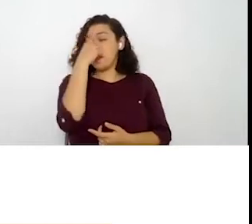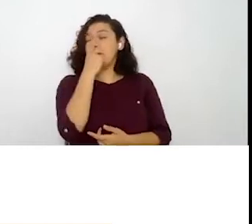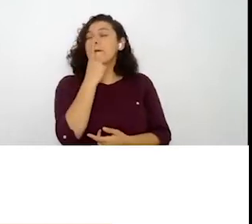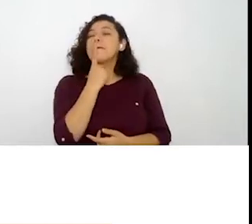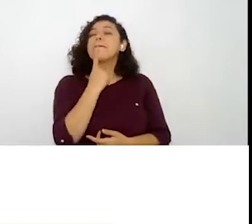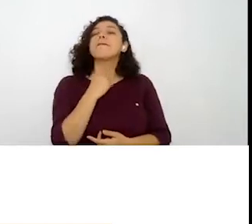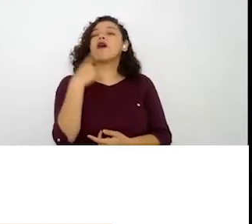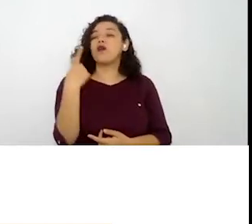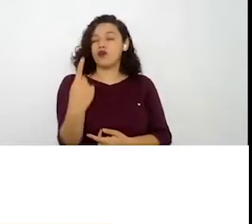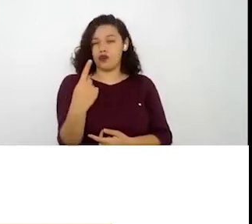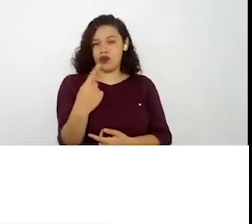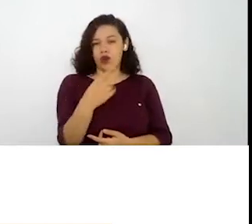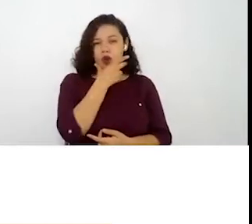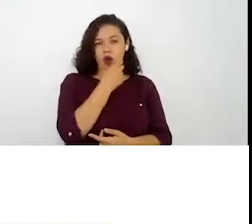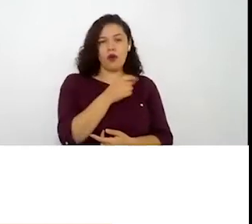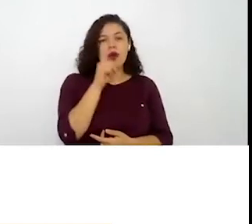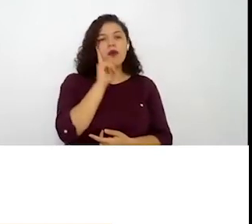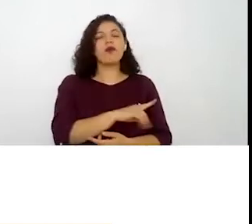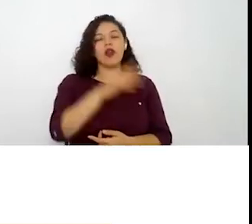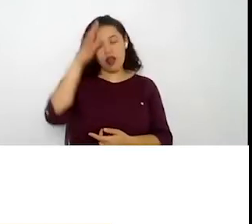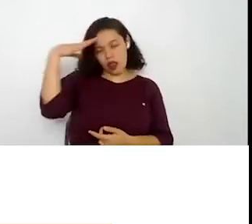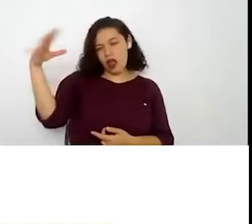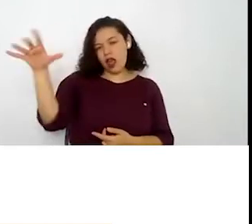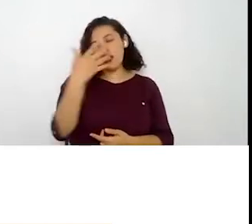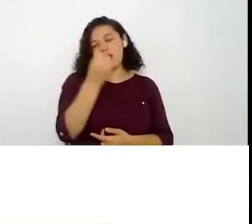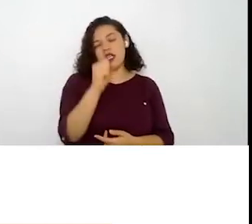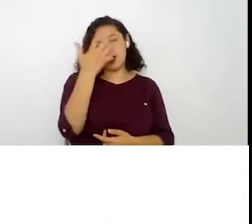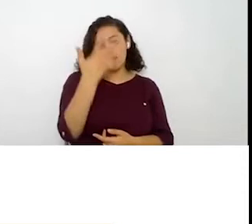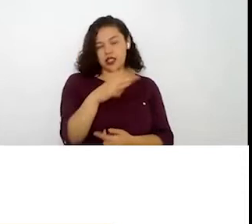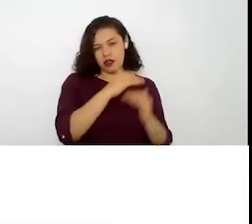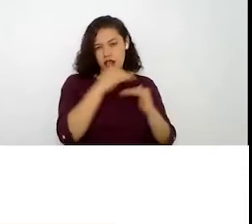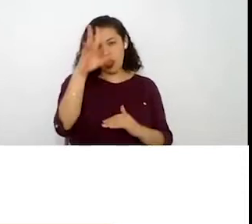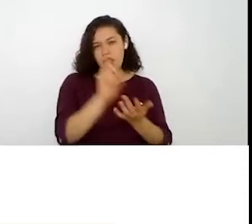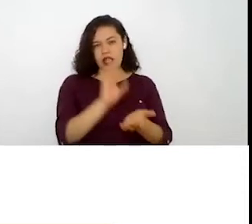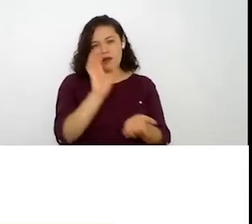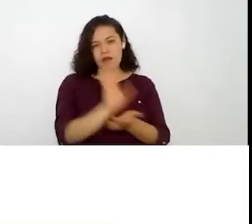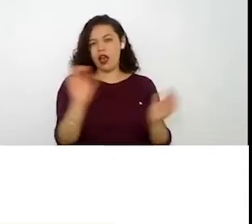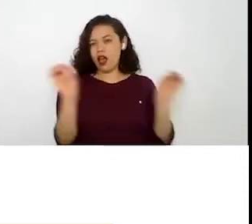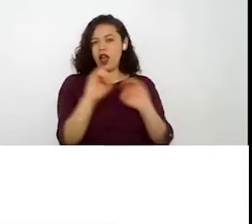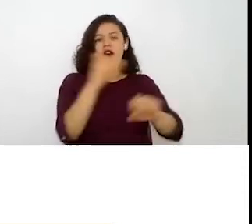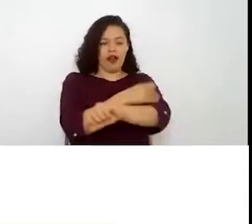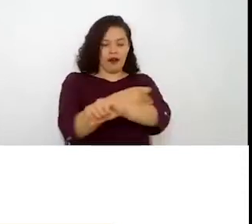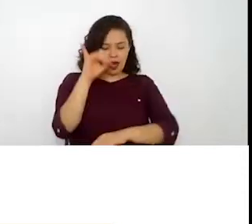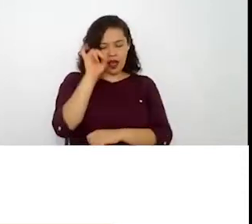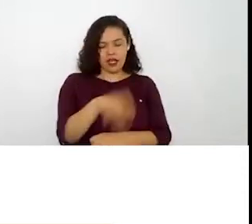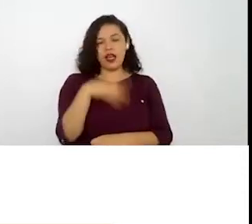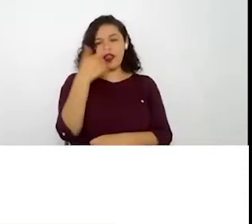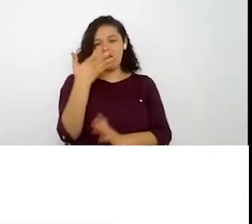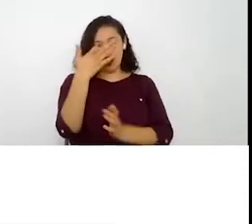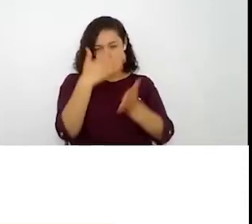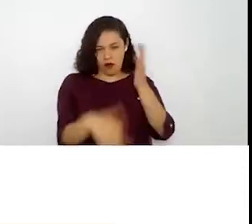características son hombres y mujeres mayores de 65 sin discapacidad con familia de escasos recursos